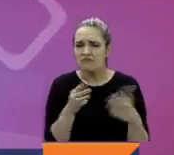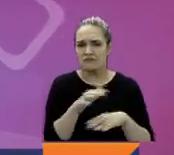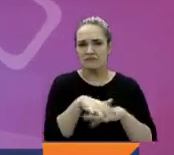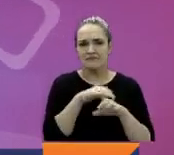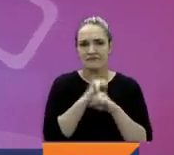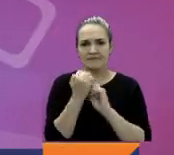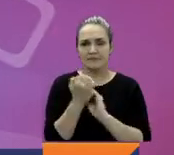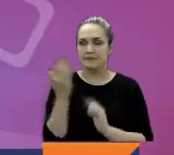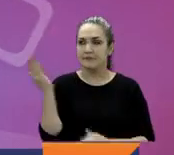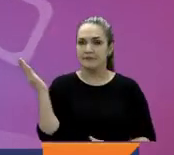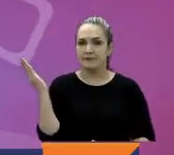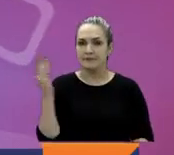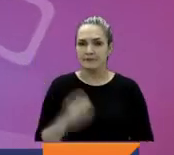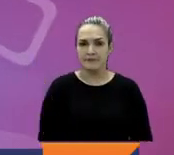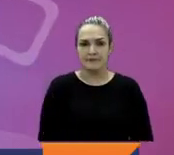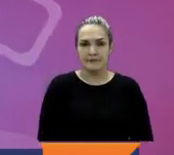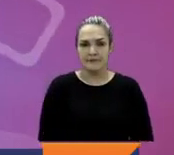redes sociales como RTBC Noticias.